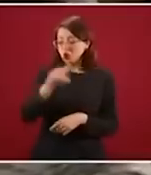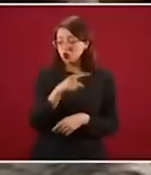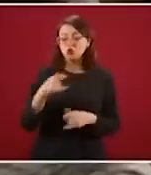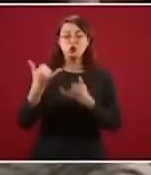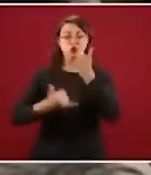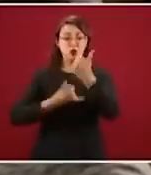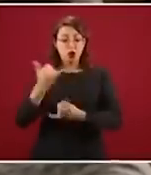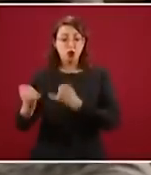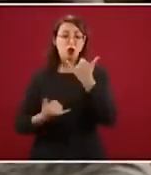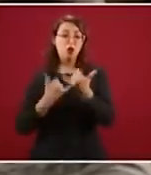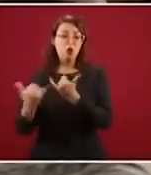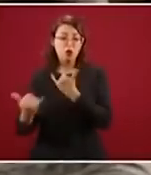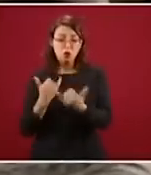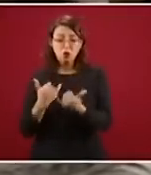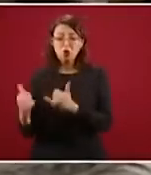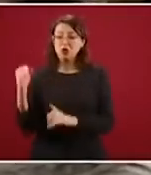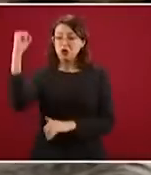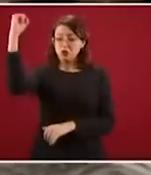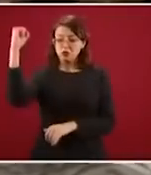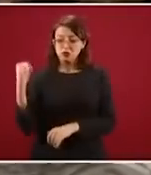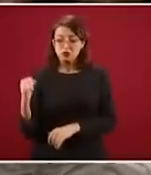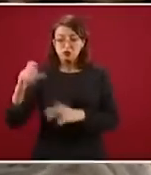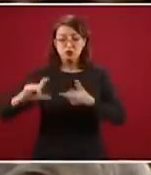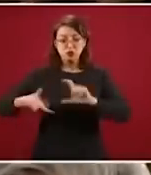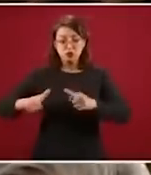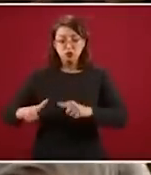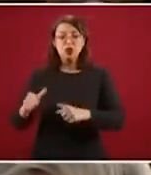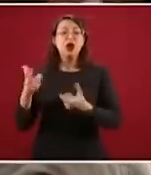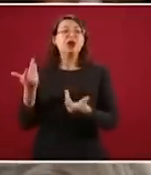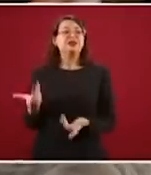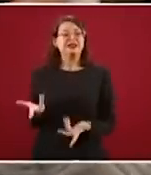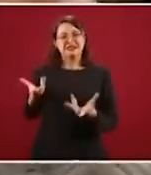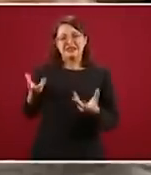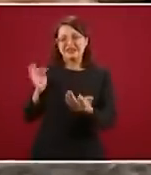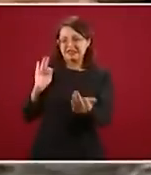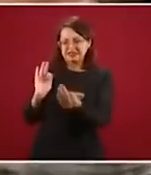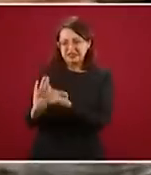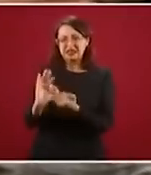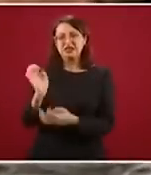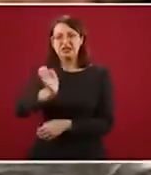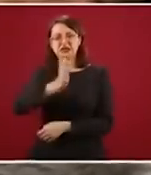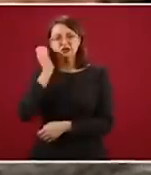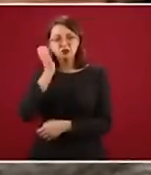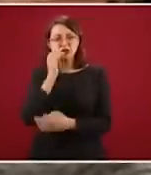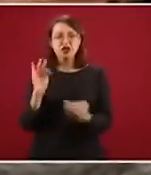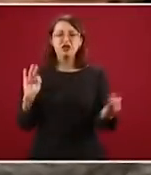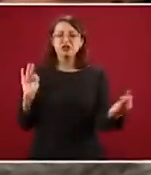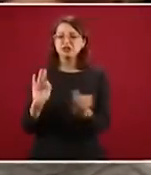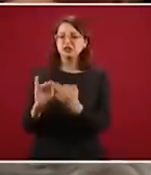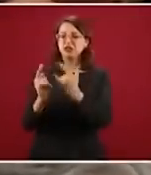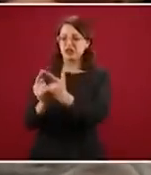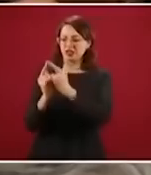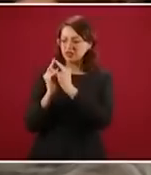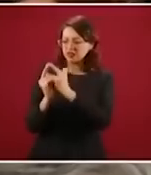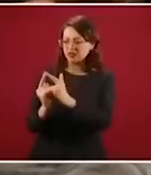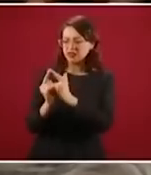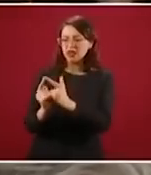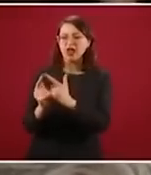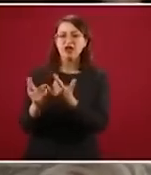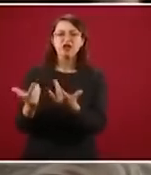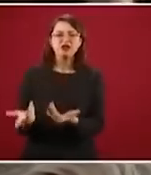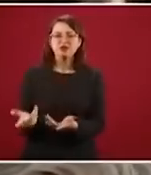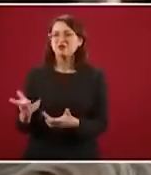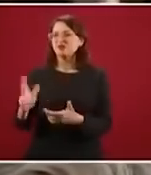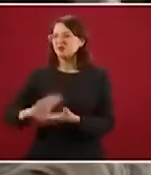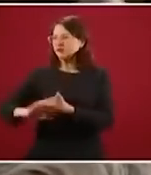instalaron cerca de escuelas, cerca de tianguis, la ludopatía se desató y bueno, pues hoy se va a poder instalar